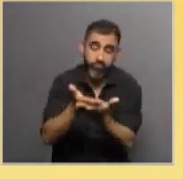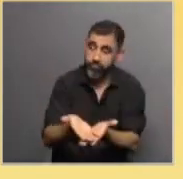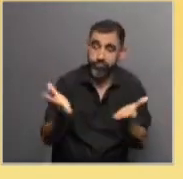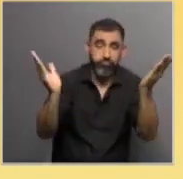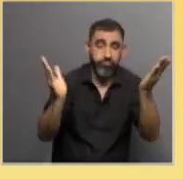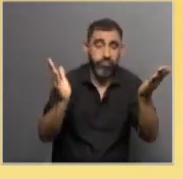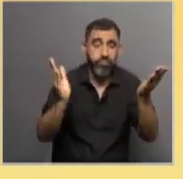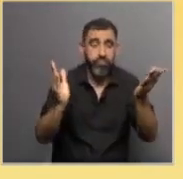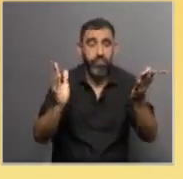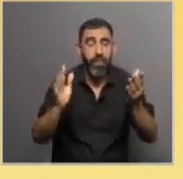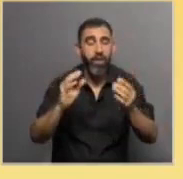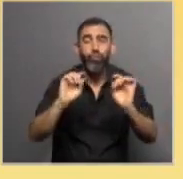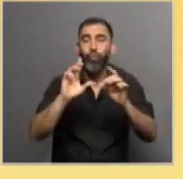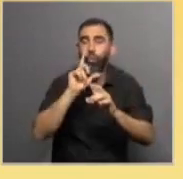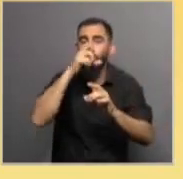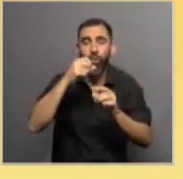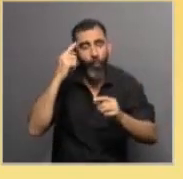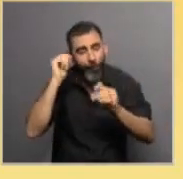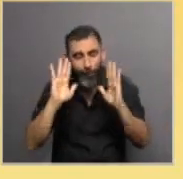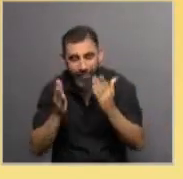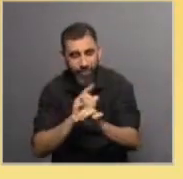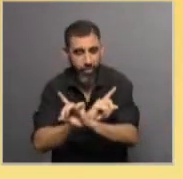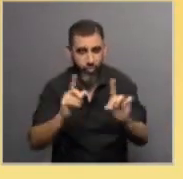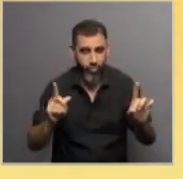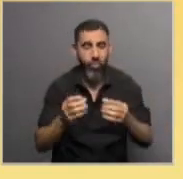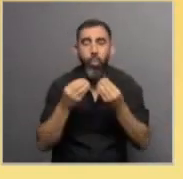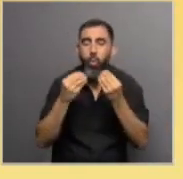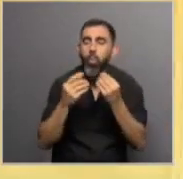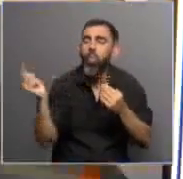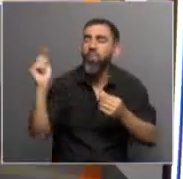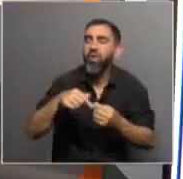al criterio metropolitano, ¿no? ¿Cómo fue la génesis de esto, Pablo?